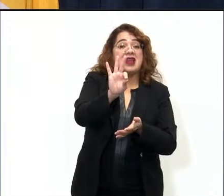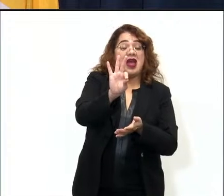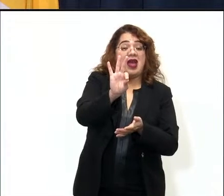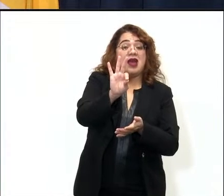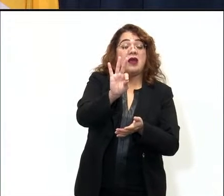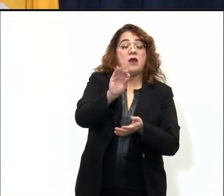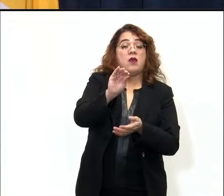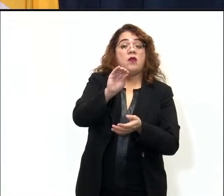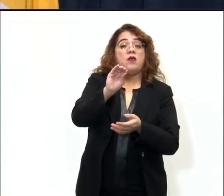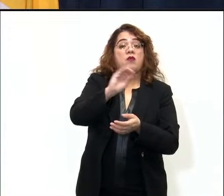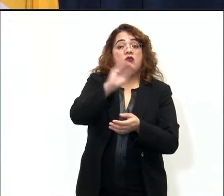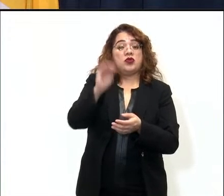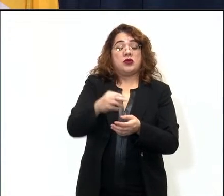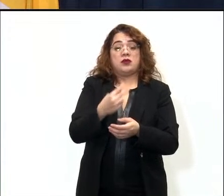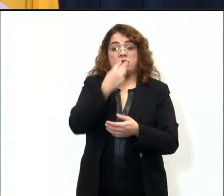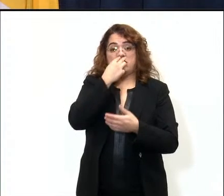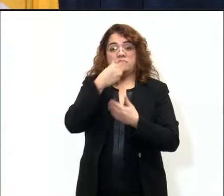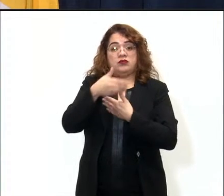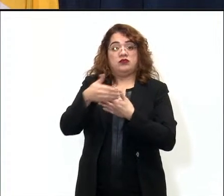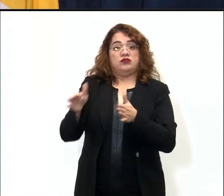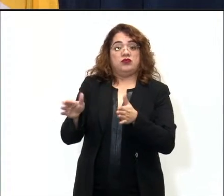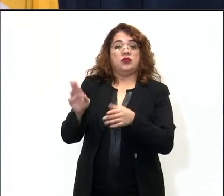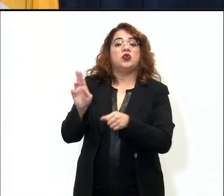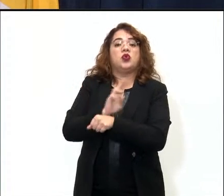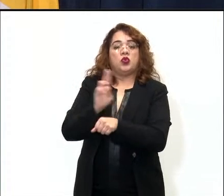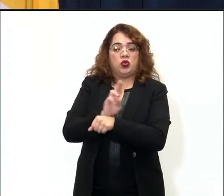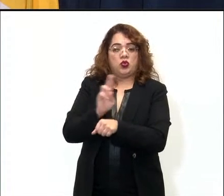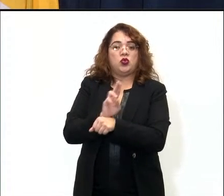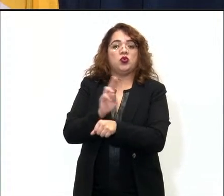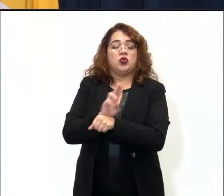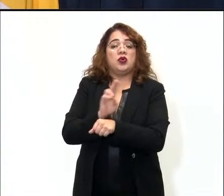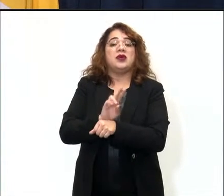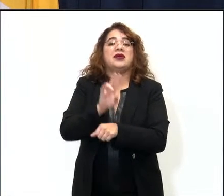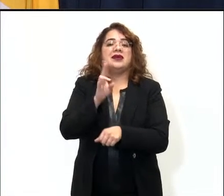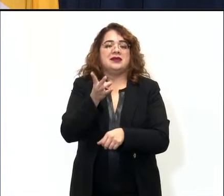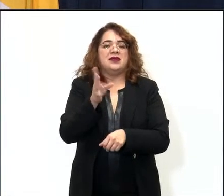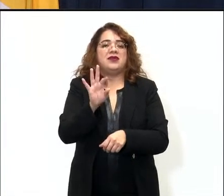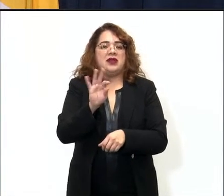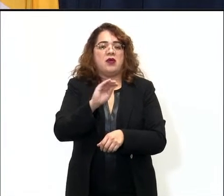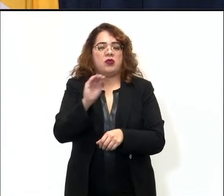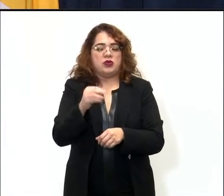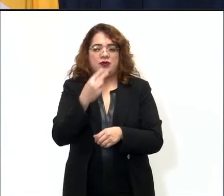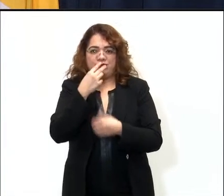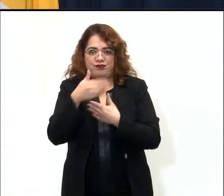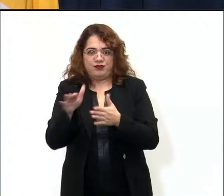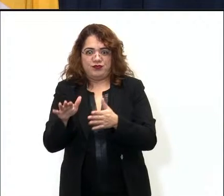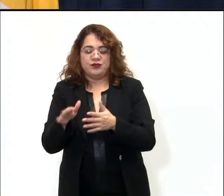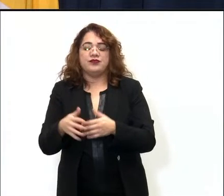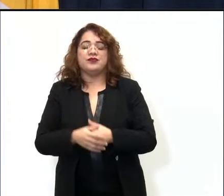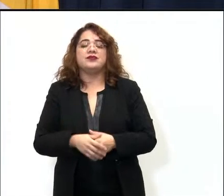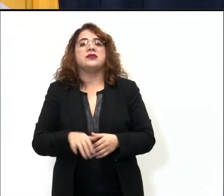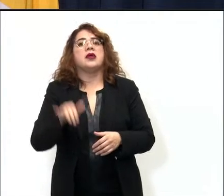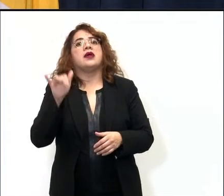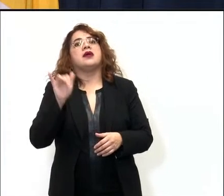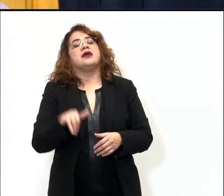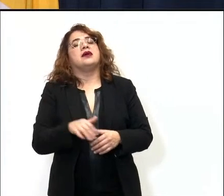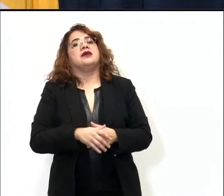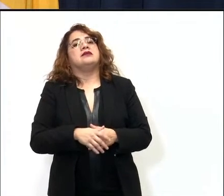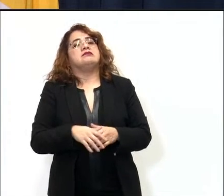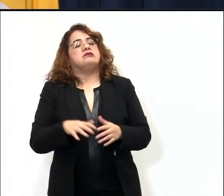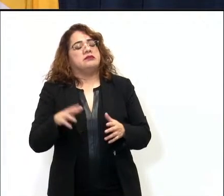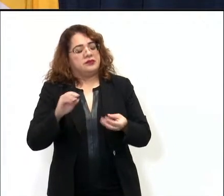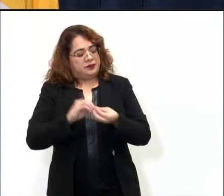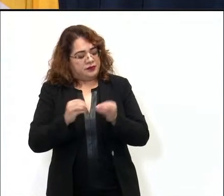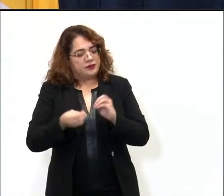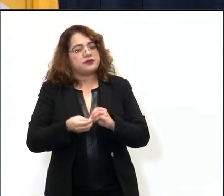79% de nuestros ventiladores también están en uso, 79%. Esto es mucho más